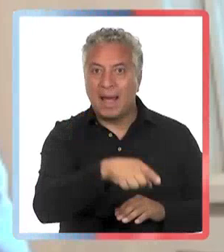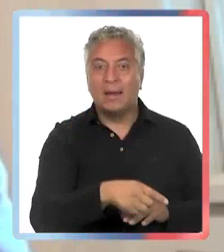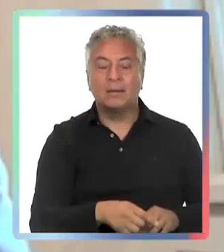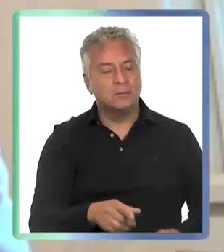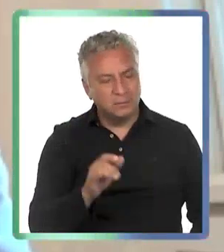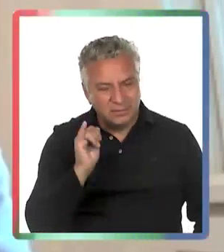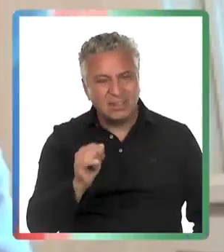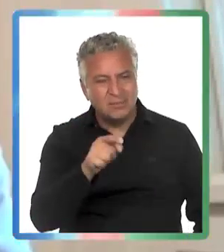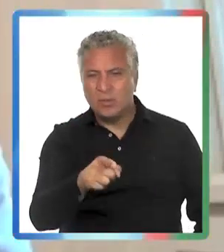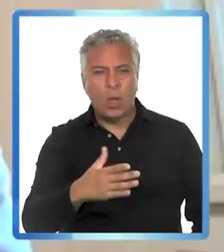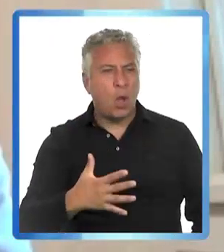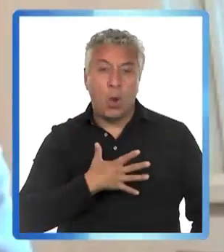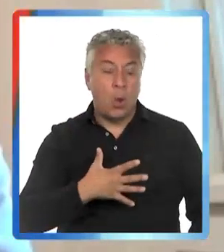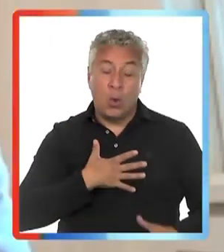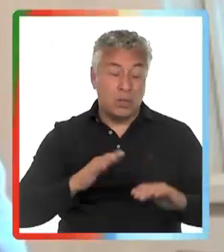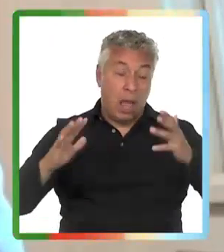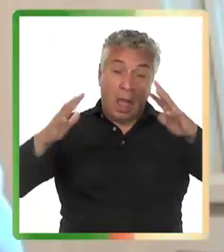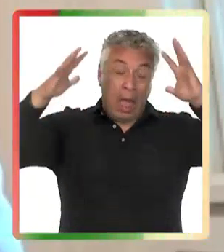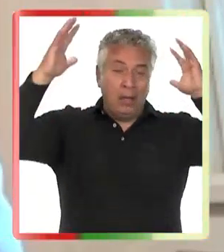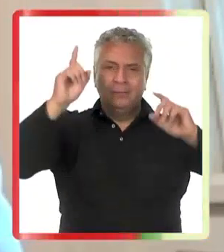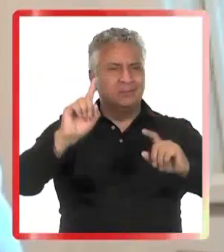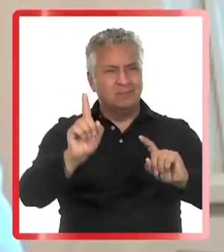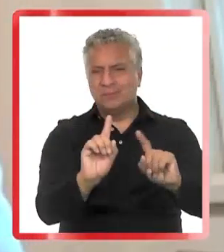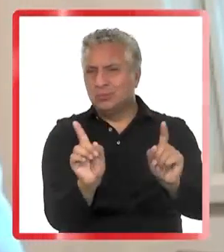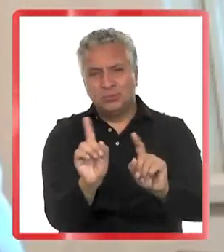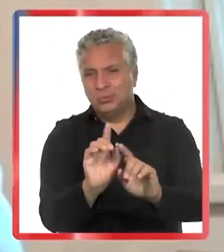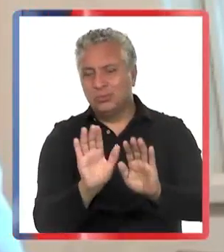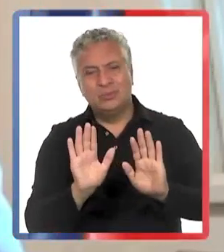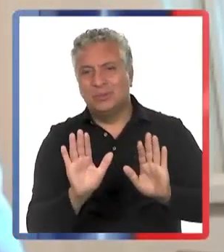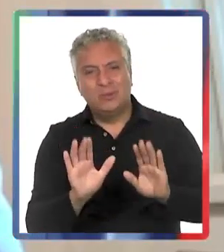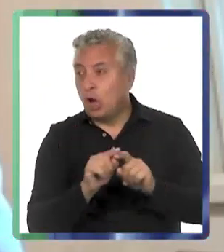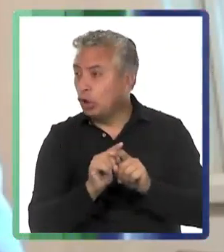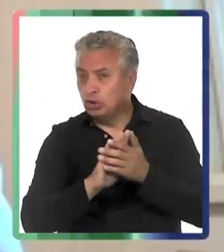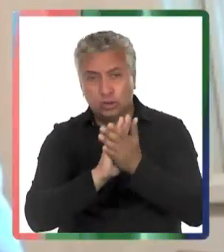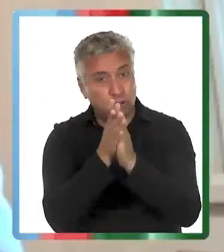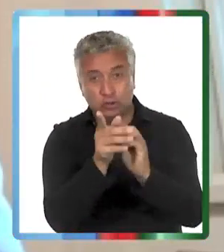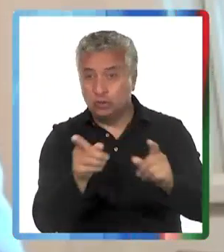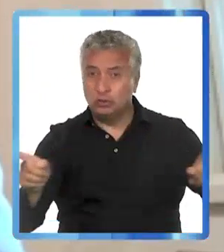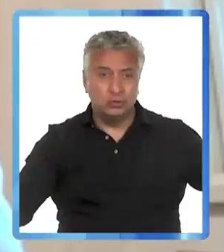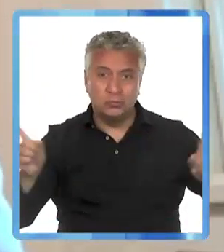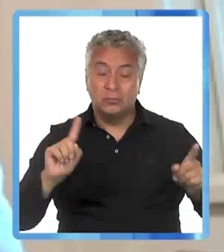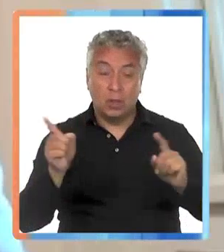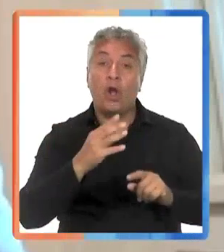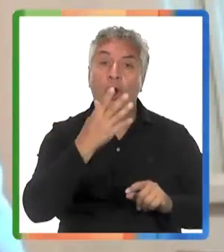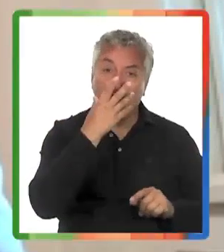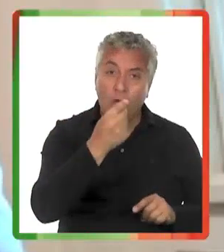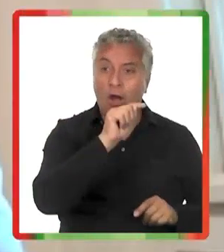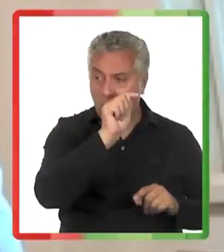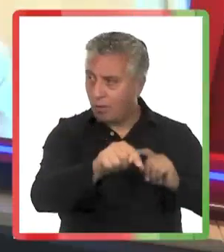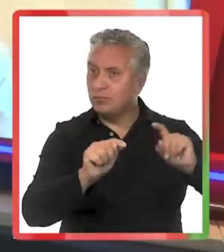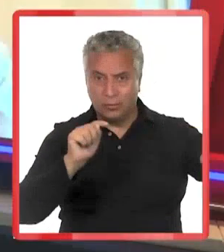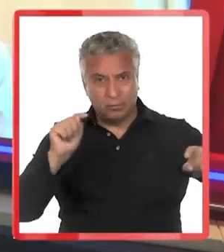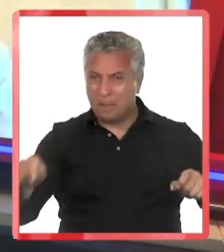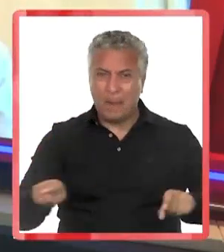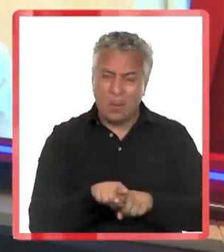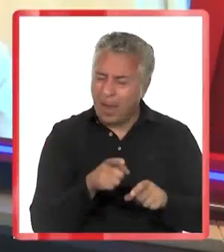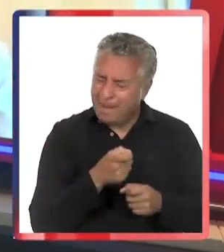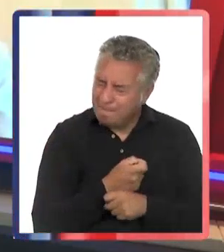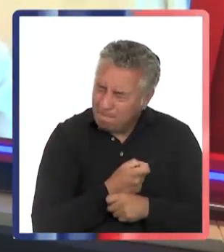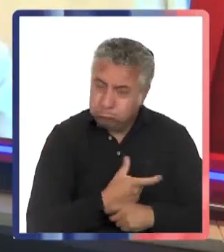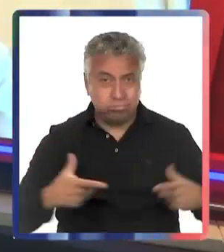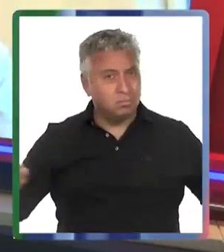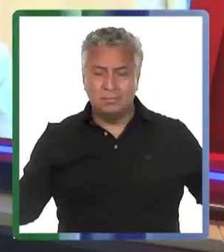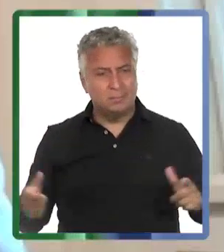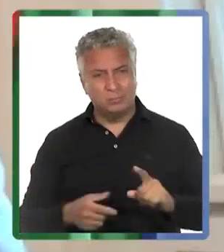que entrar en pánico porque esto no es una cuestión generalizada. Han ocurrido infecciones en mamíferos, lobos marinos, pero no es una cosa